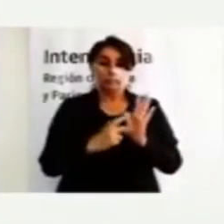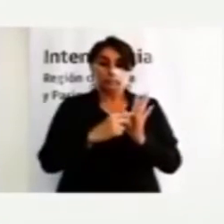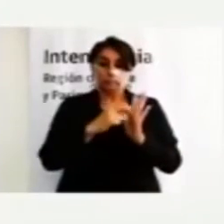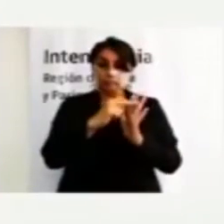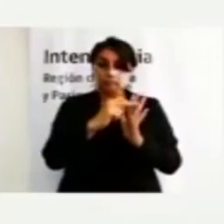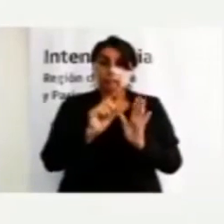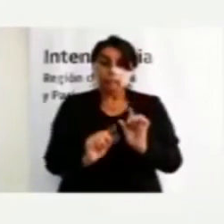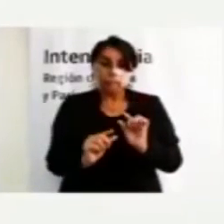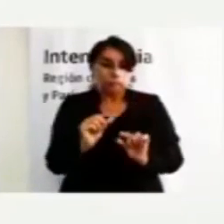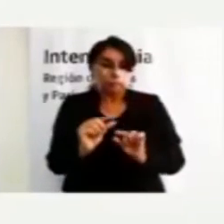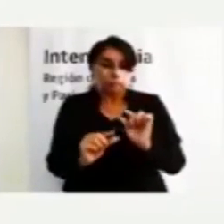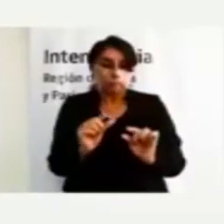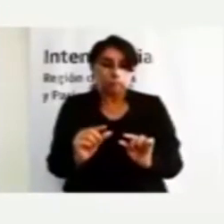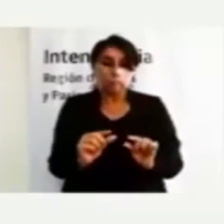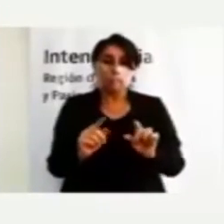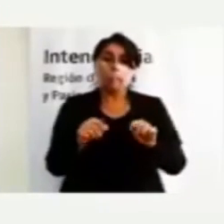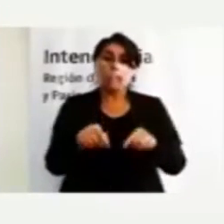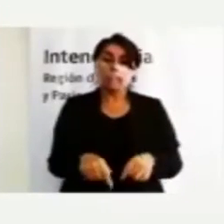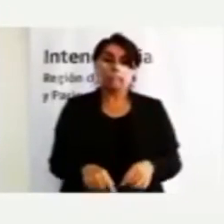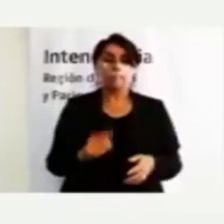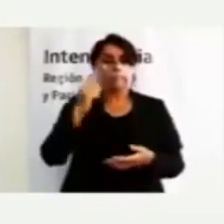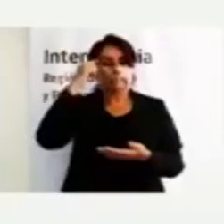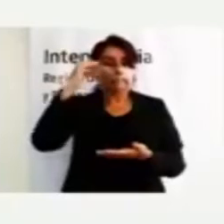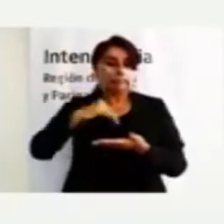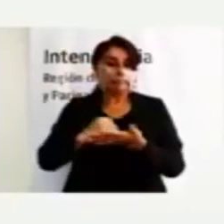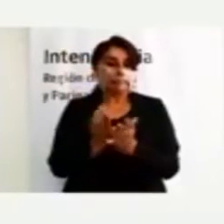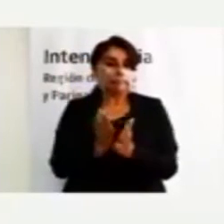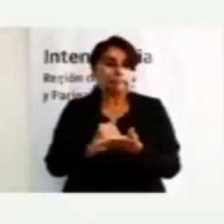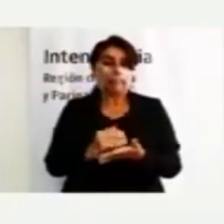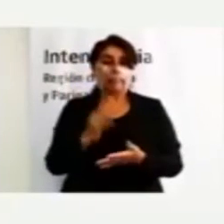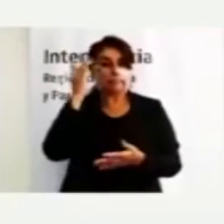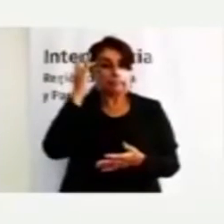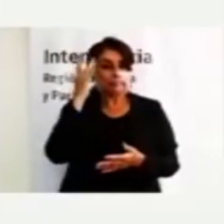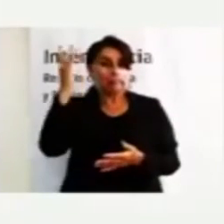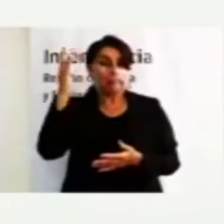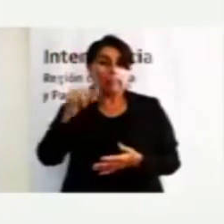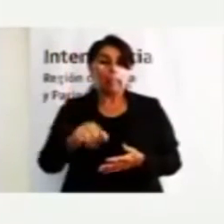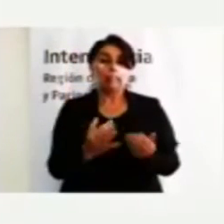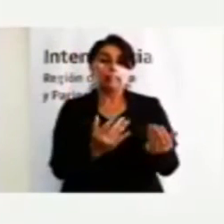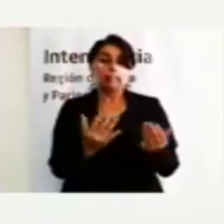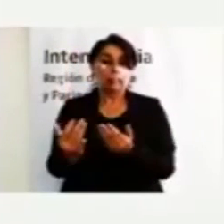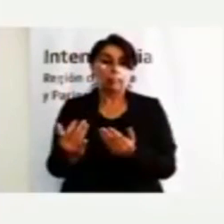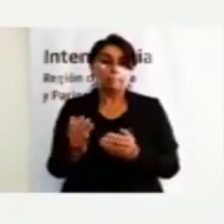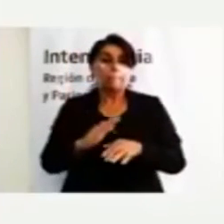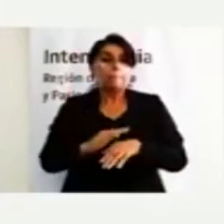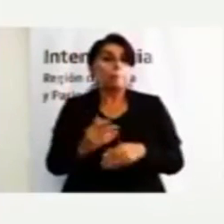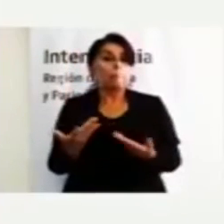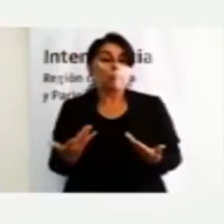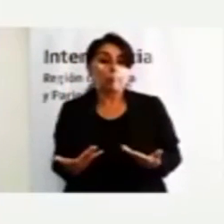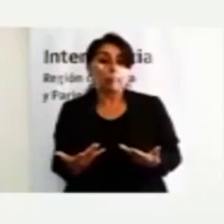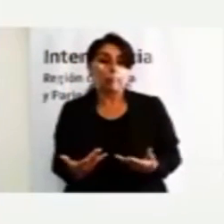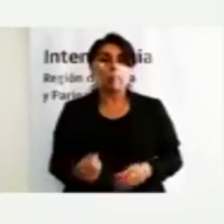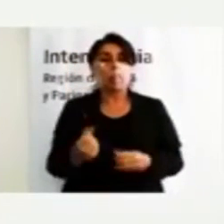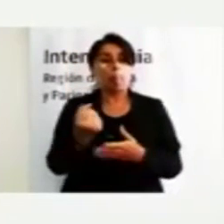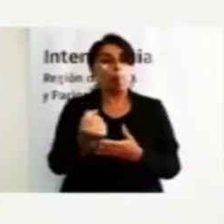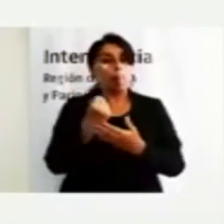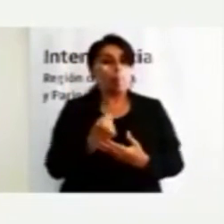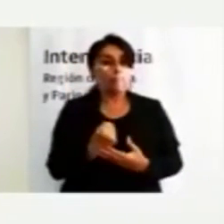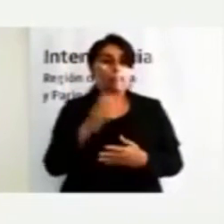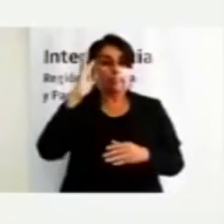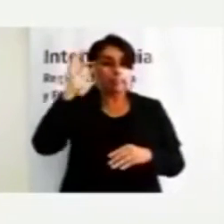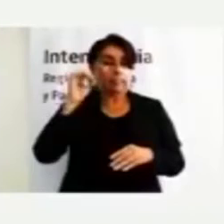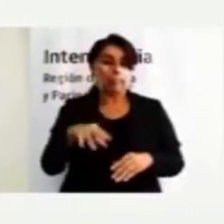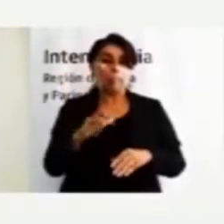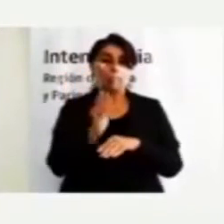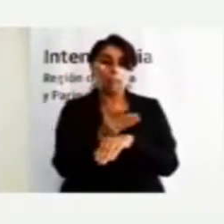del presidente Sebastián Piñera es una estrategia inteligente y necesaria, porque nos va a permitir saber, como ariqueños y